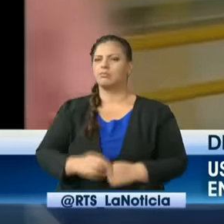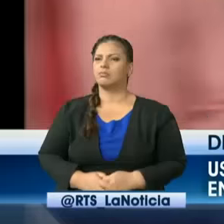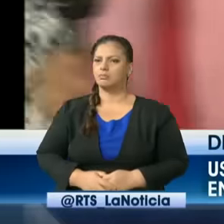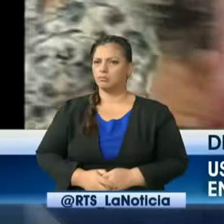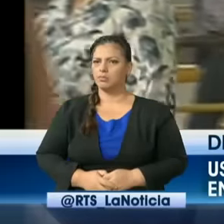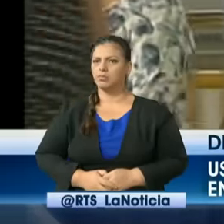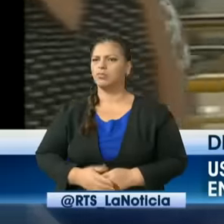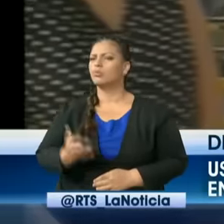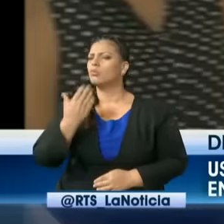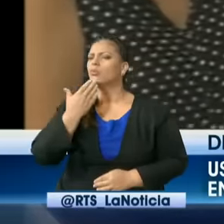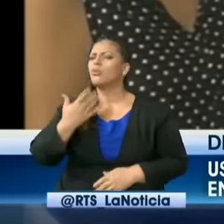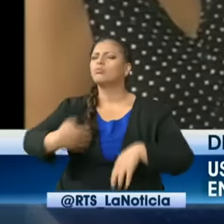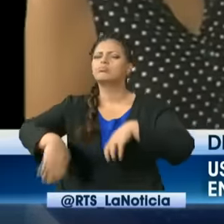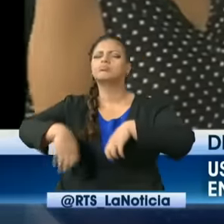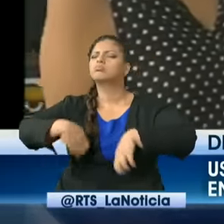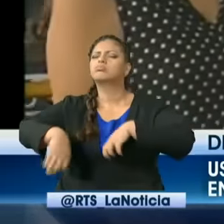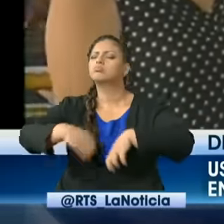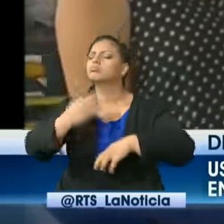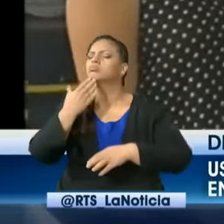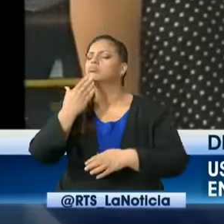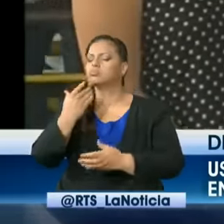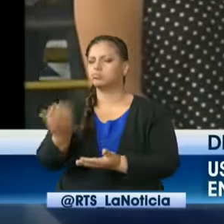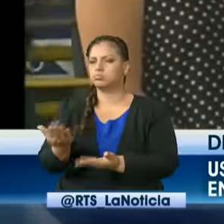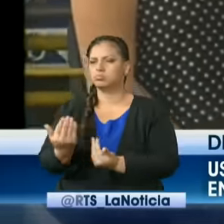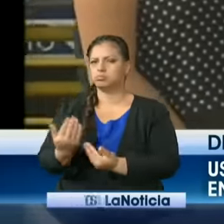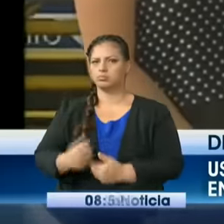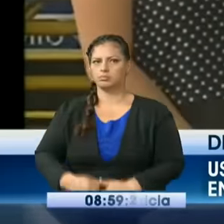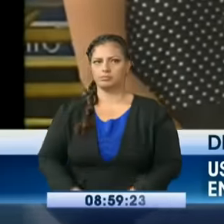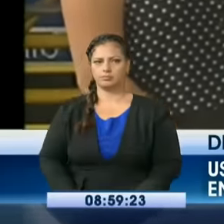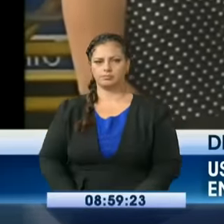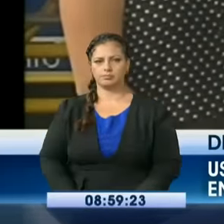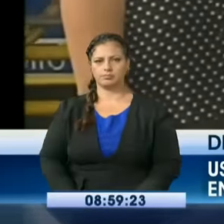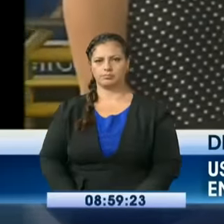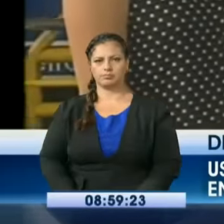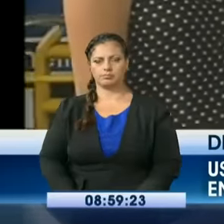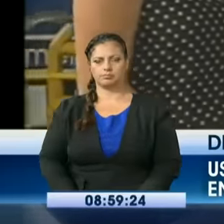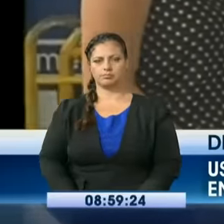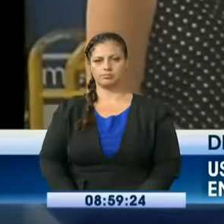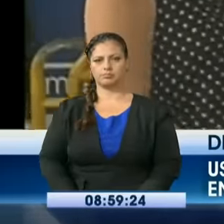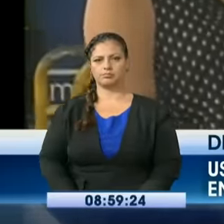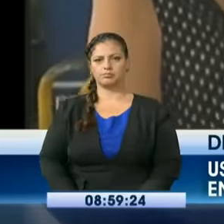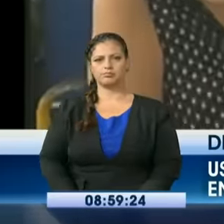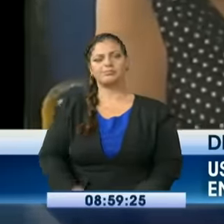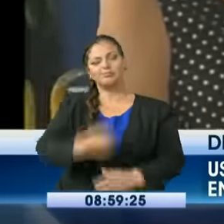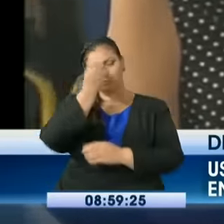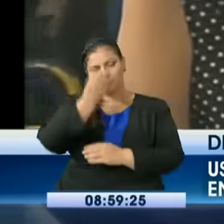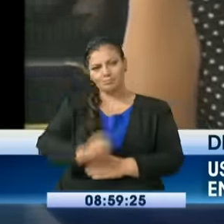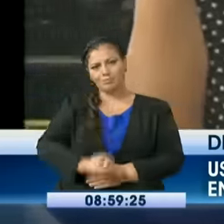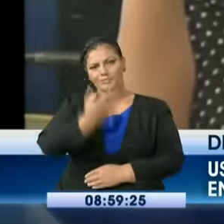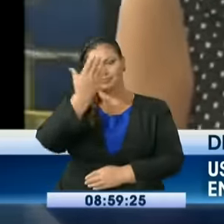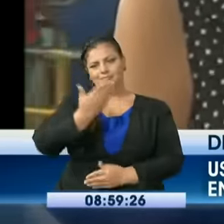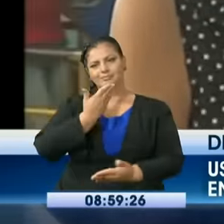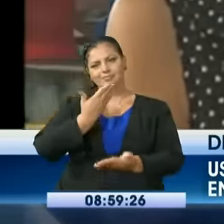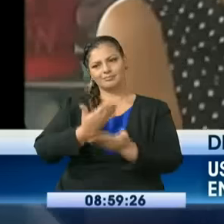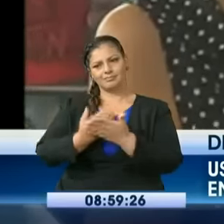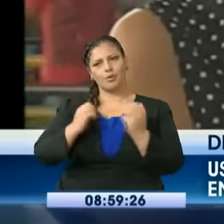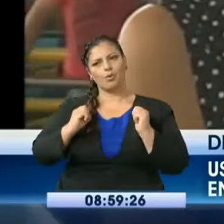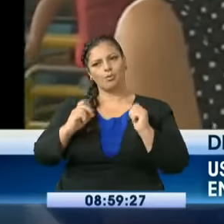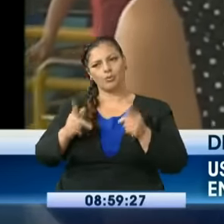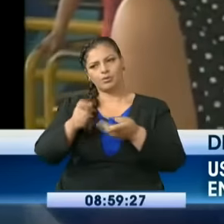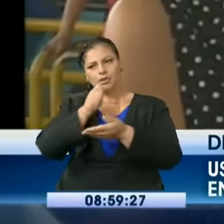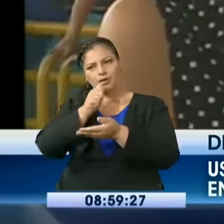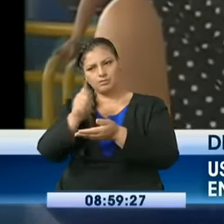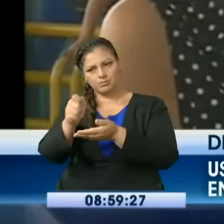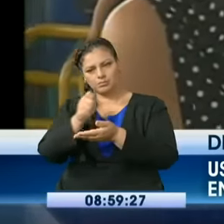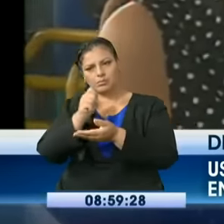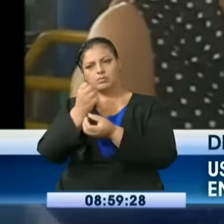realizando, van a visitar aproximadamente 80 unidades educativas. Buenos días. Jorge, muy buenos días y muchísimas gracias por la oportunidad nuevamente a